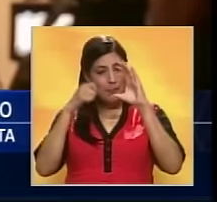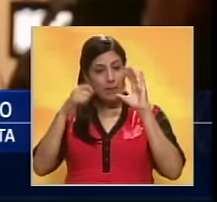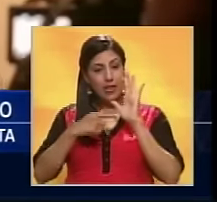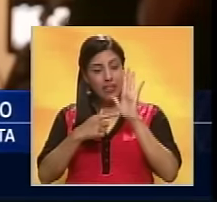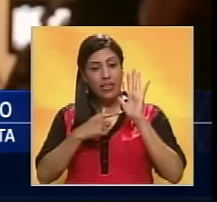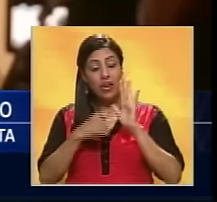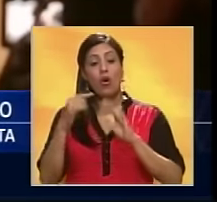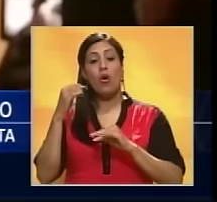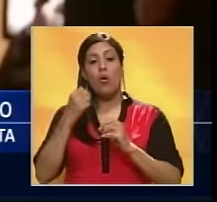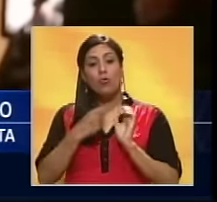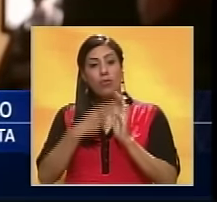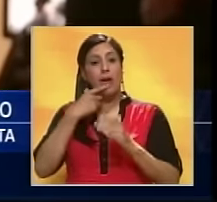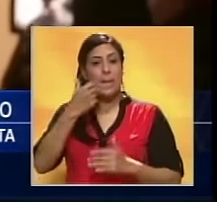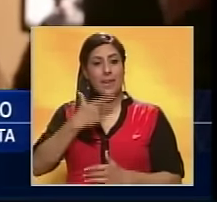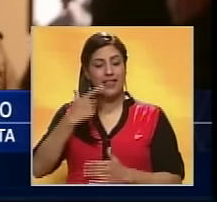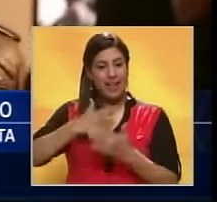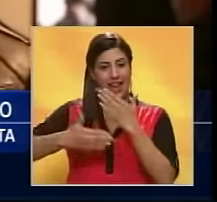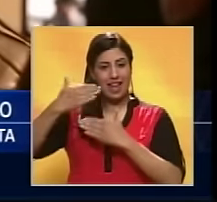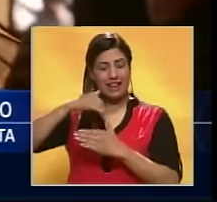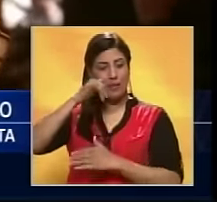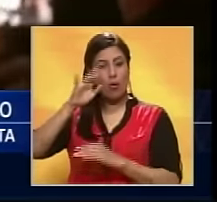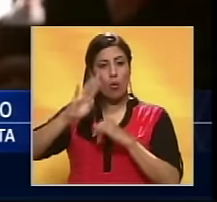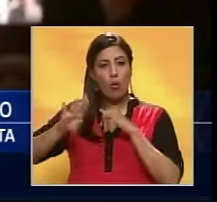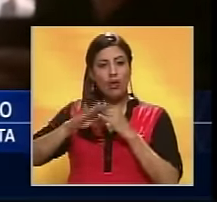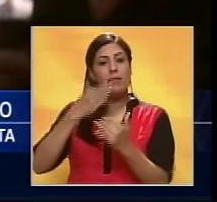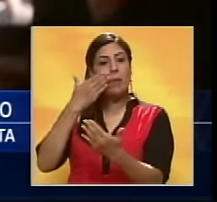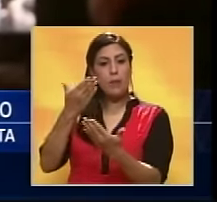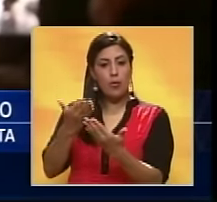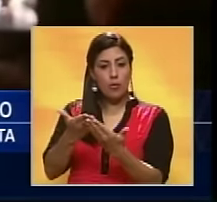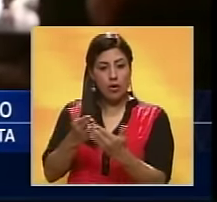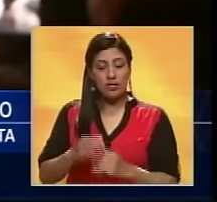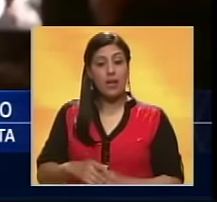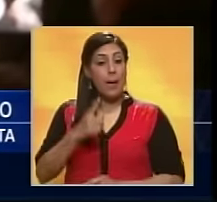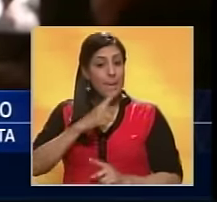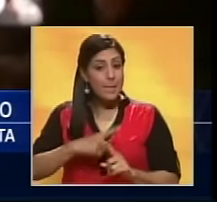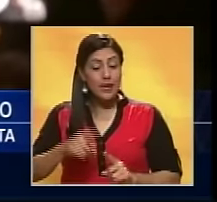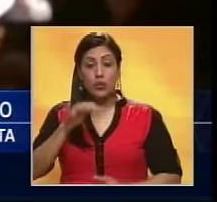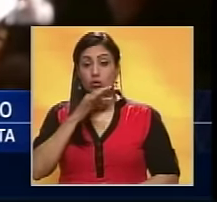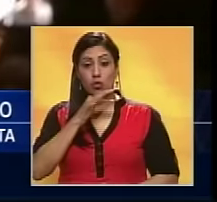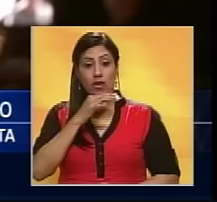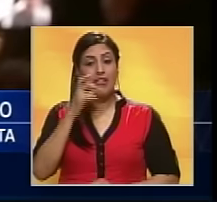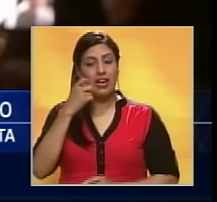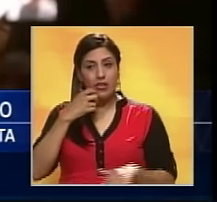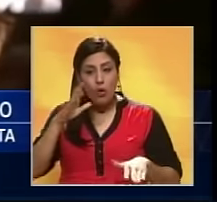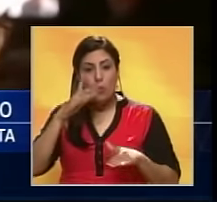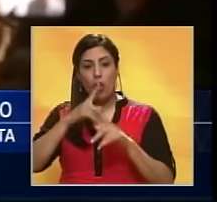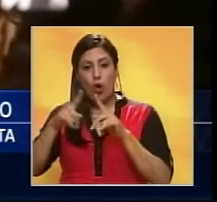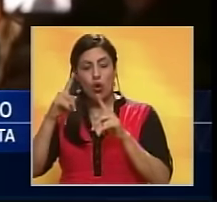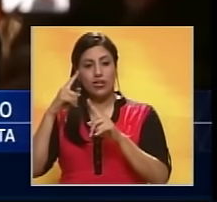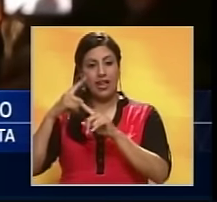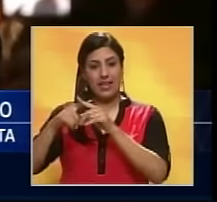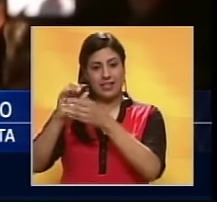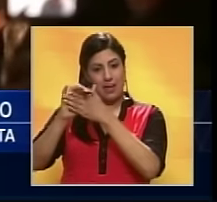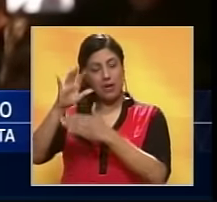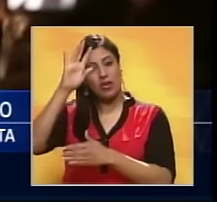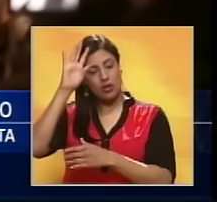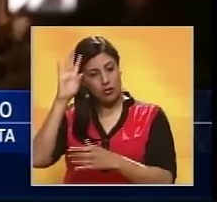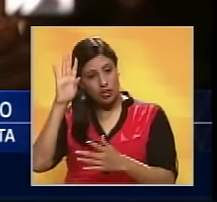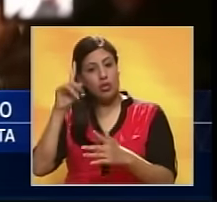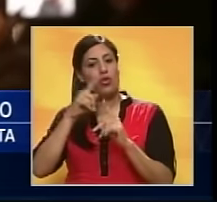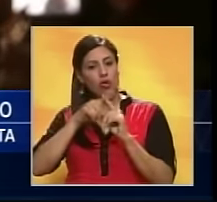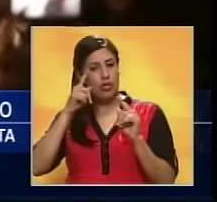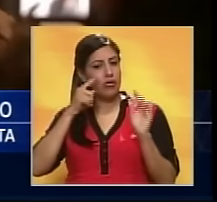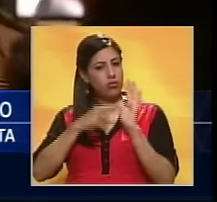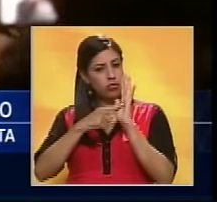la red social mostrando el detrás de cámara de sus últimas presentaciones y aunque todavía cumple compromisos con su ex compañero, vemos cómo